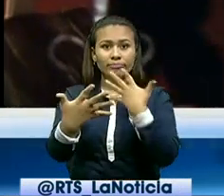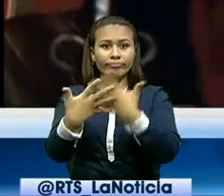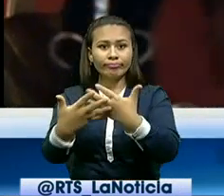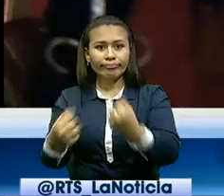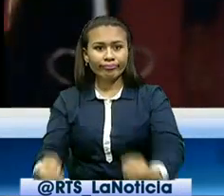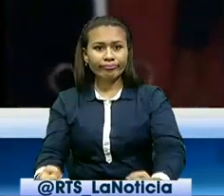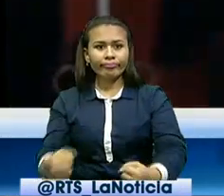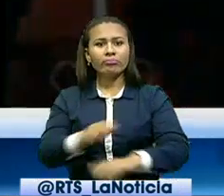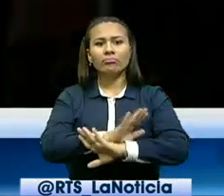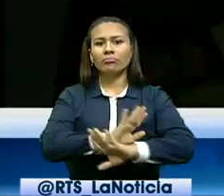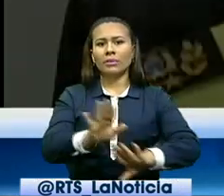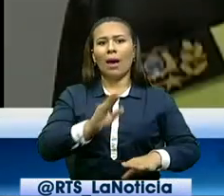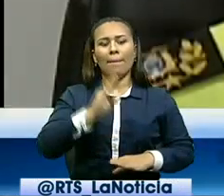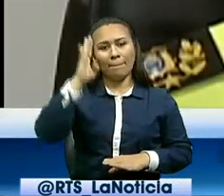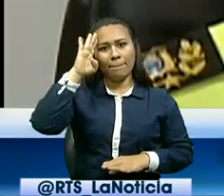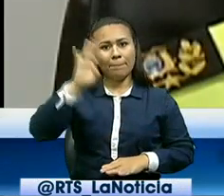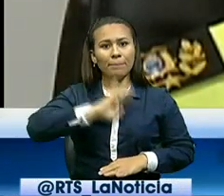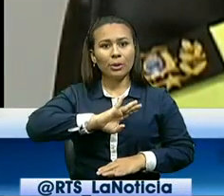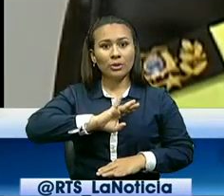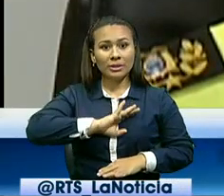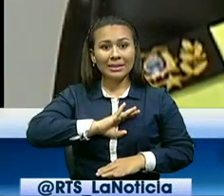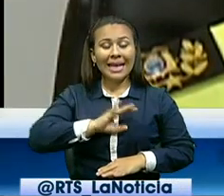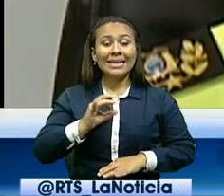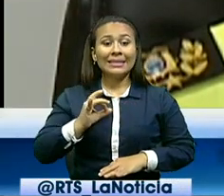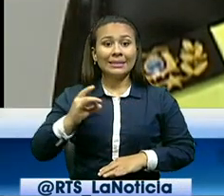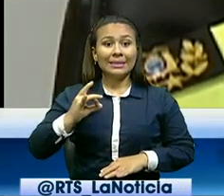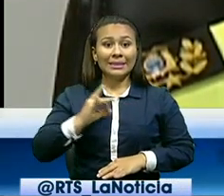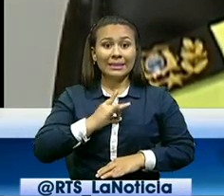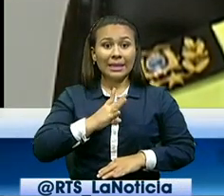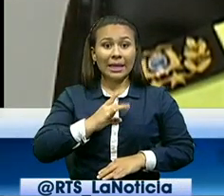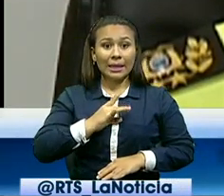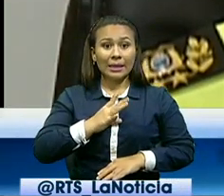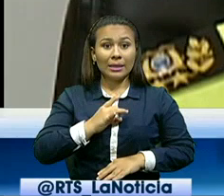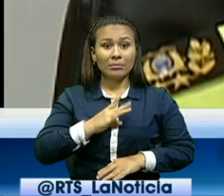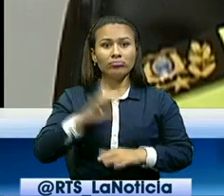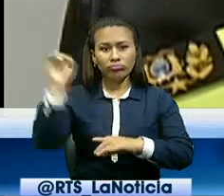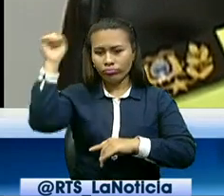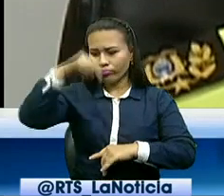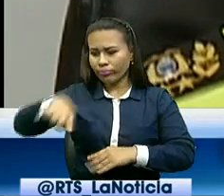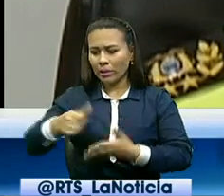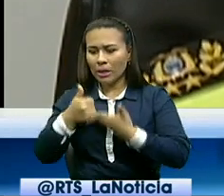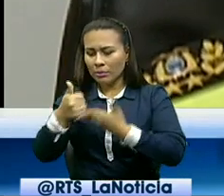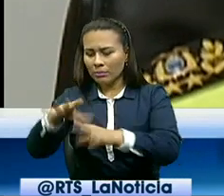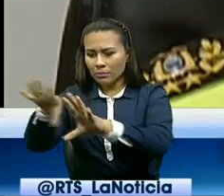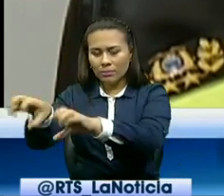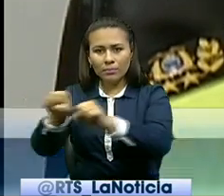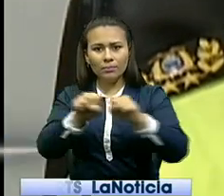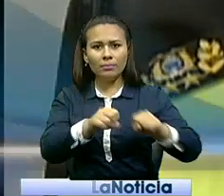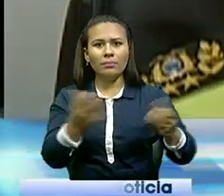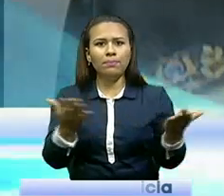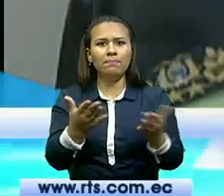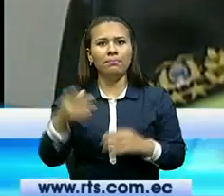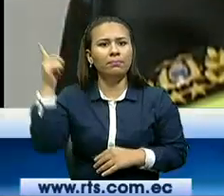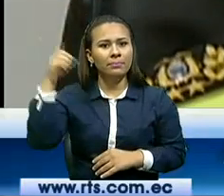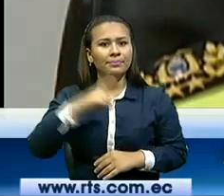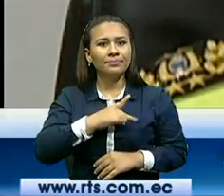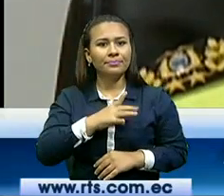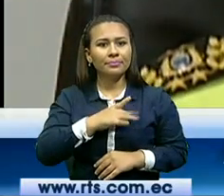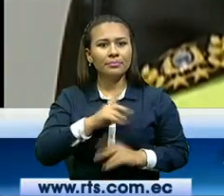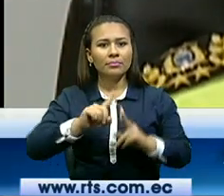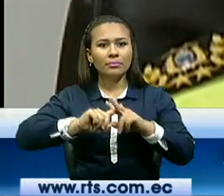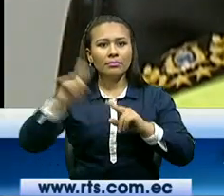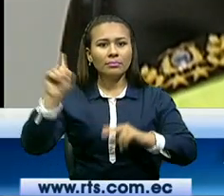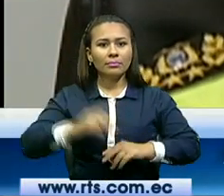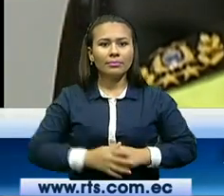de la policía chilena. Alex Iván A.B., alias Alex, en la República de Chile.